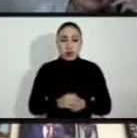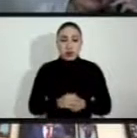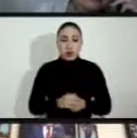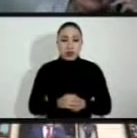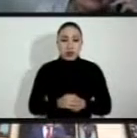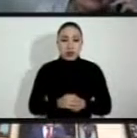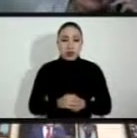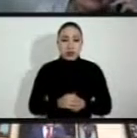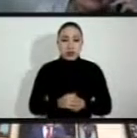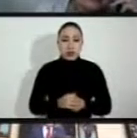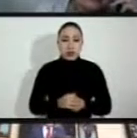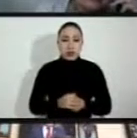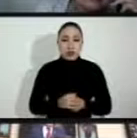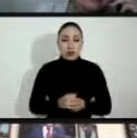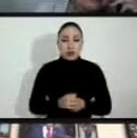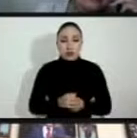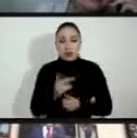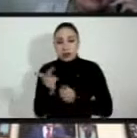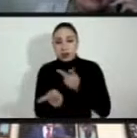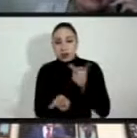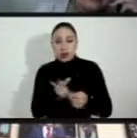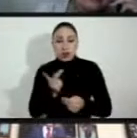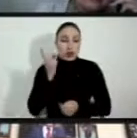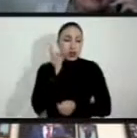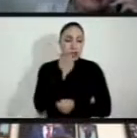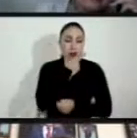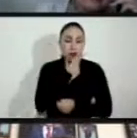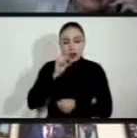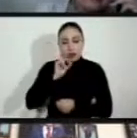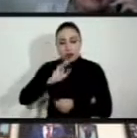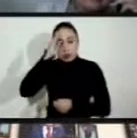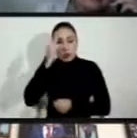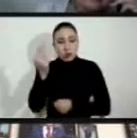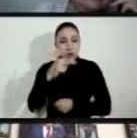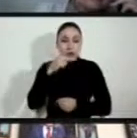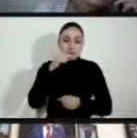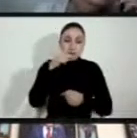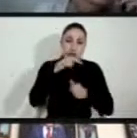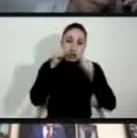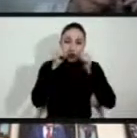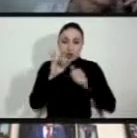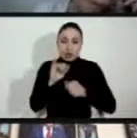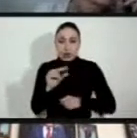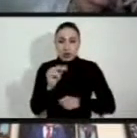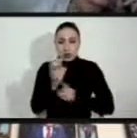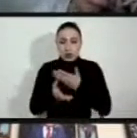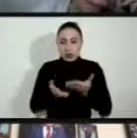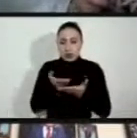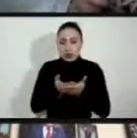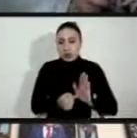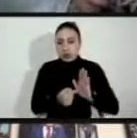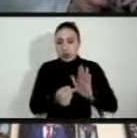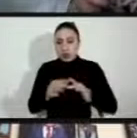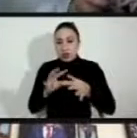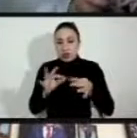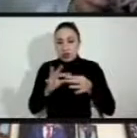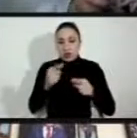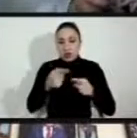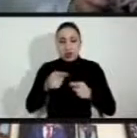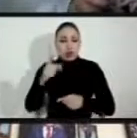si existe alguna diputada o algún diputado en contra de ser considerado urgente y obvia resolución la proposición presentada por el diputado Héctor Barrera